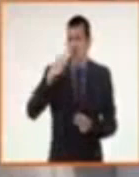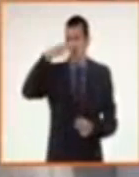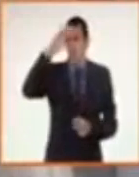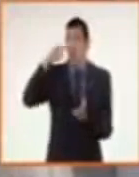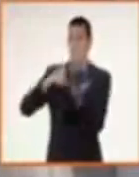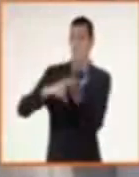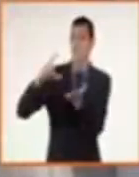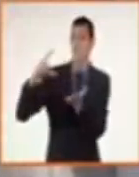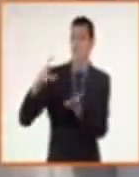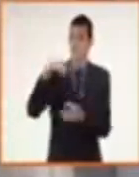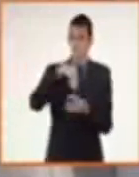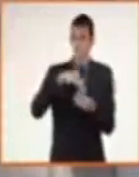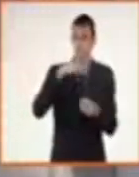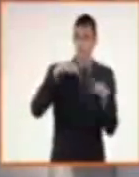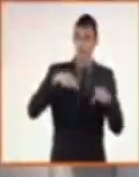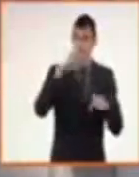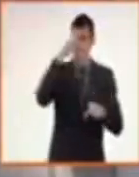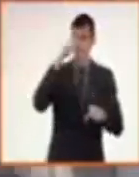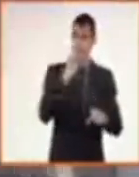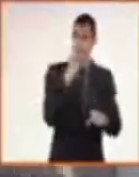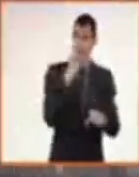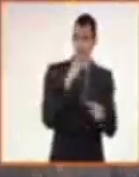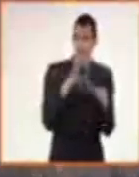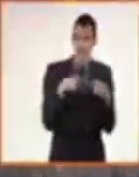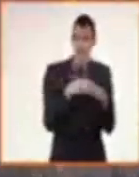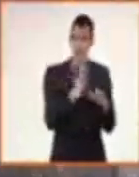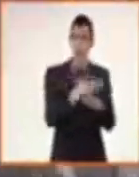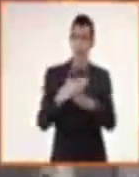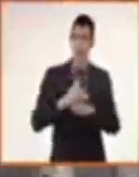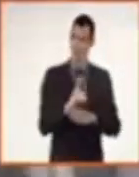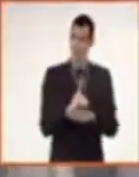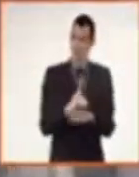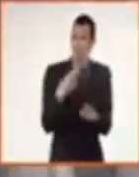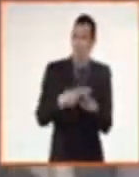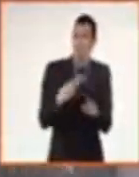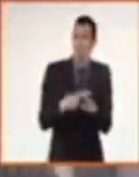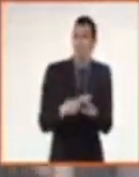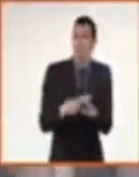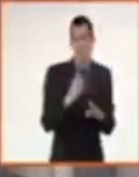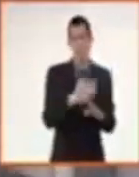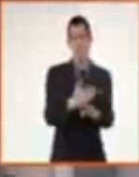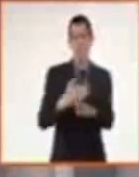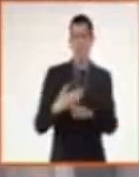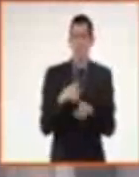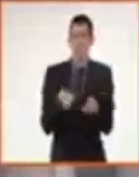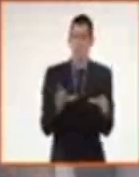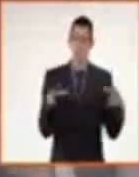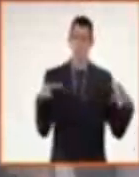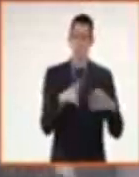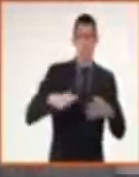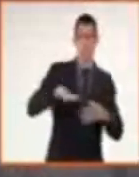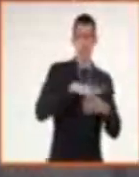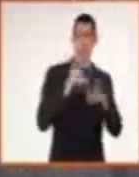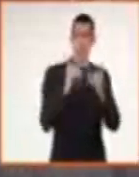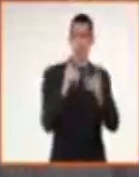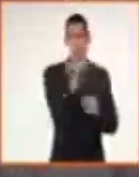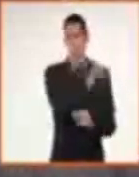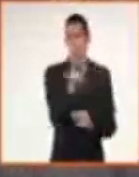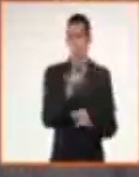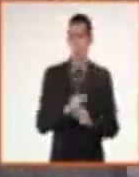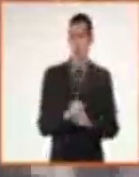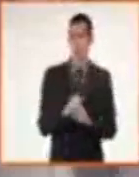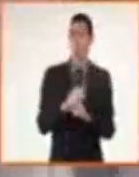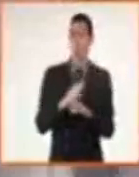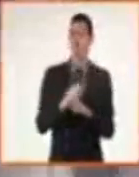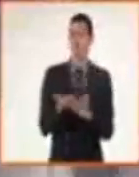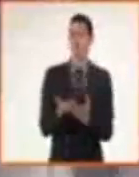decir? Son partidos que se van fragmentando, este no responde a este grupo y nace uno de él y